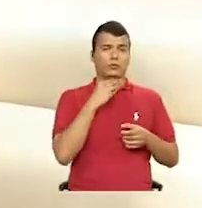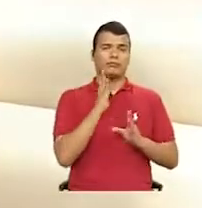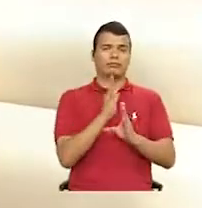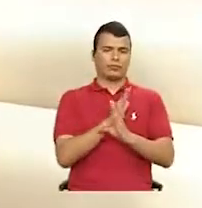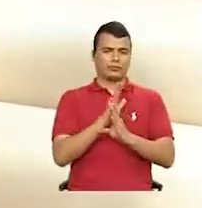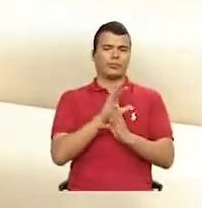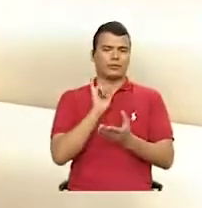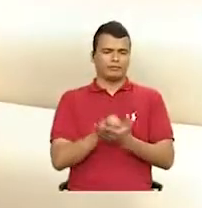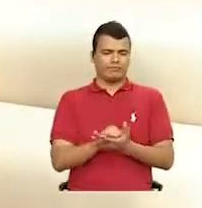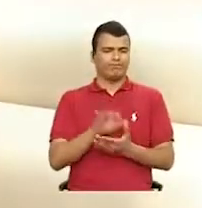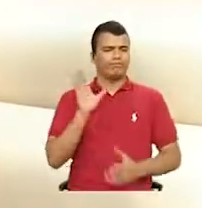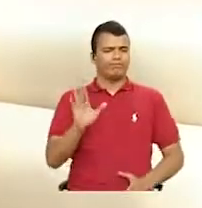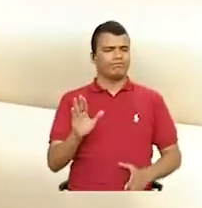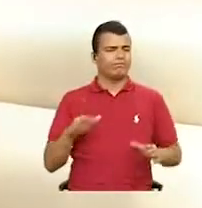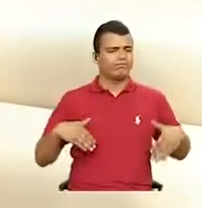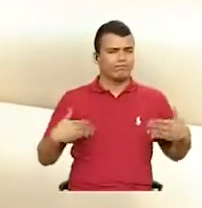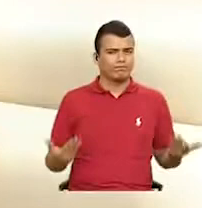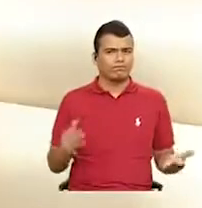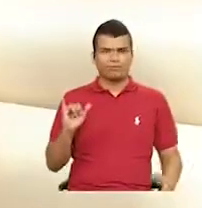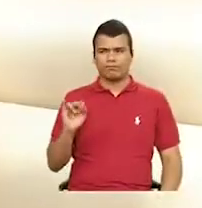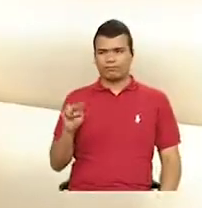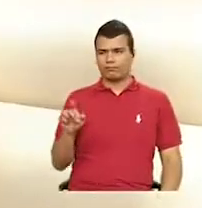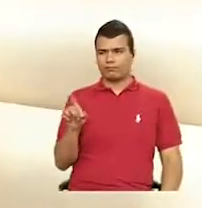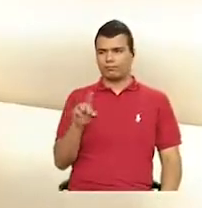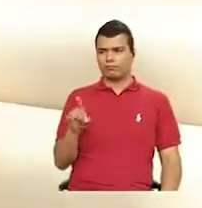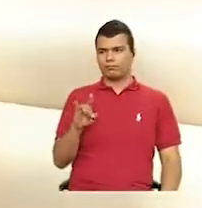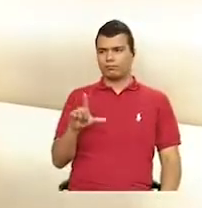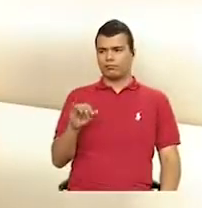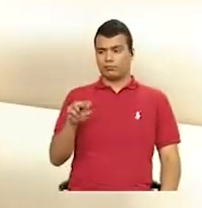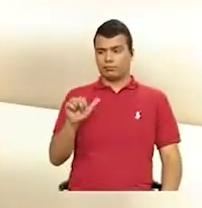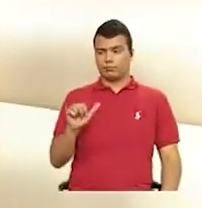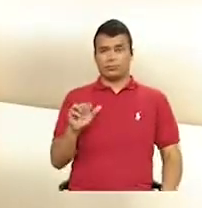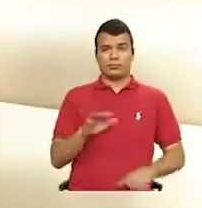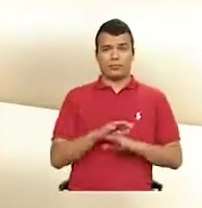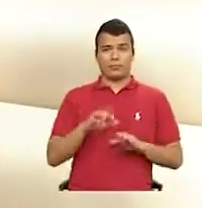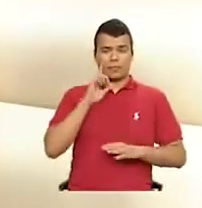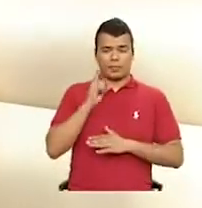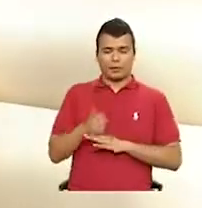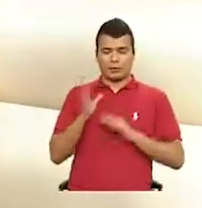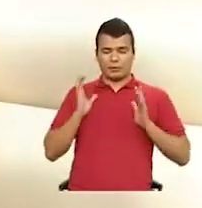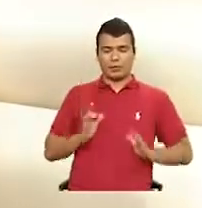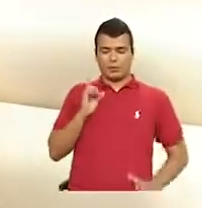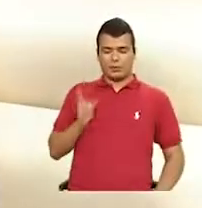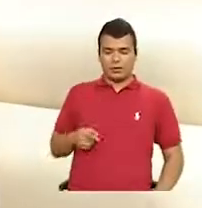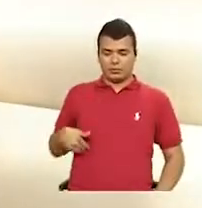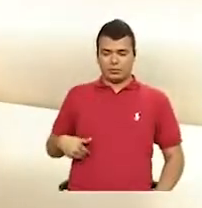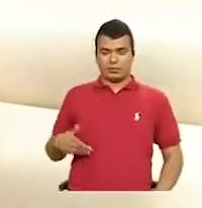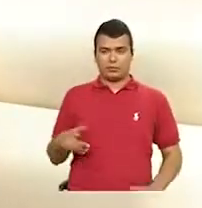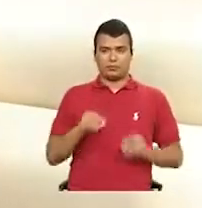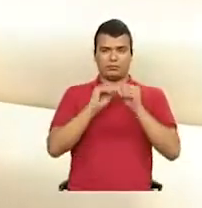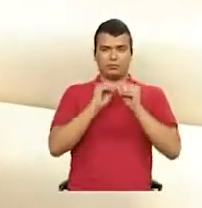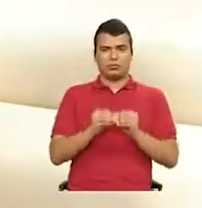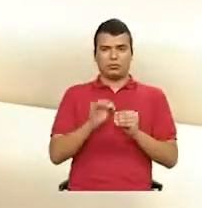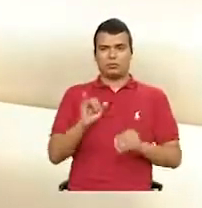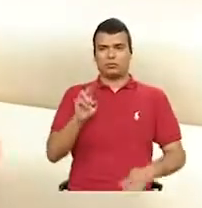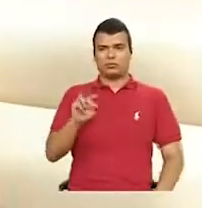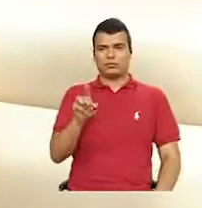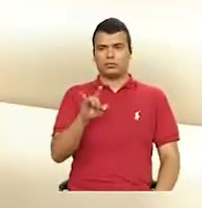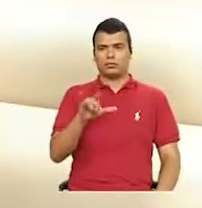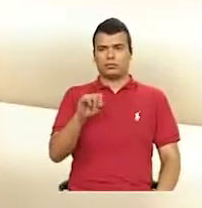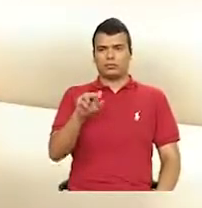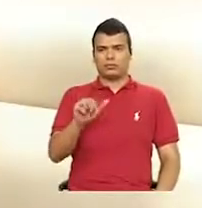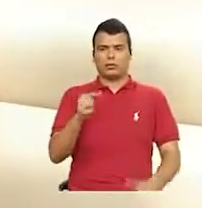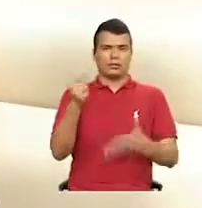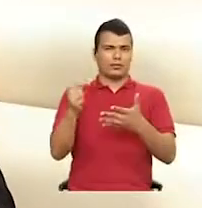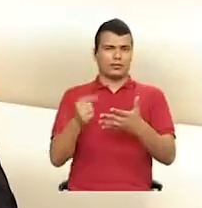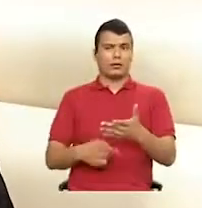Mauro. El problema está en la insulina. Cuando tú haces descargas de insulina o porque consumes azúcar o porque consumes